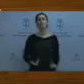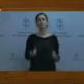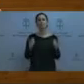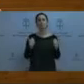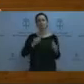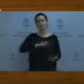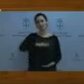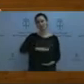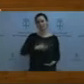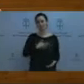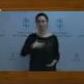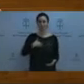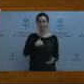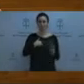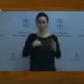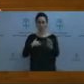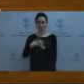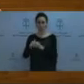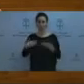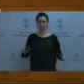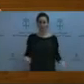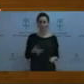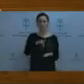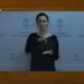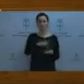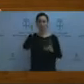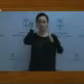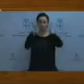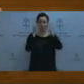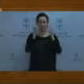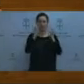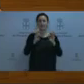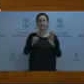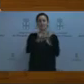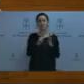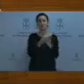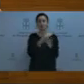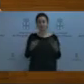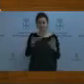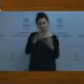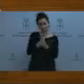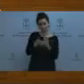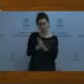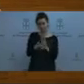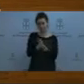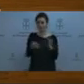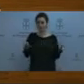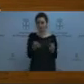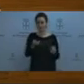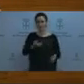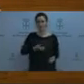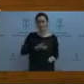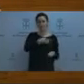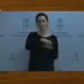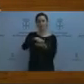y funciones. En cuanto a la recogida de estos animales, la ley en su artículo 17 especifica que son los ayuntamientos